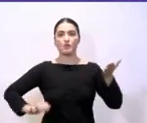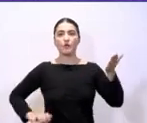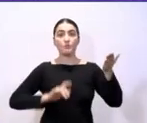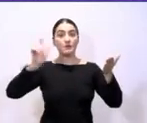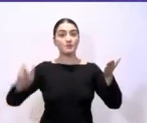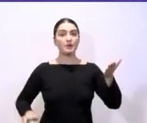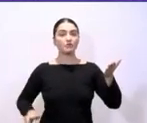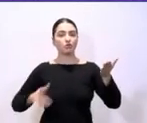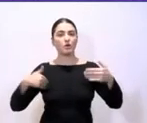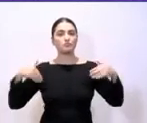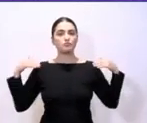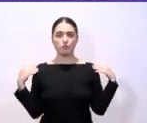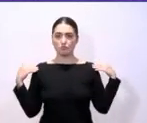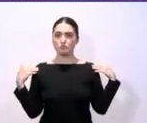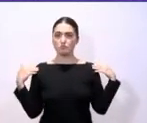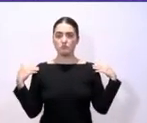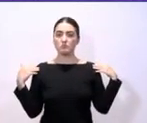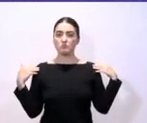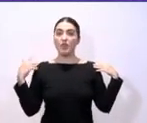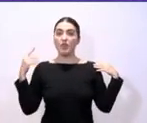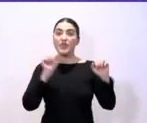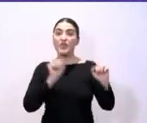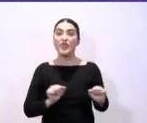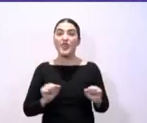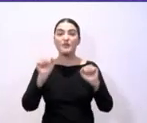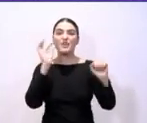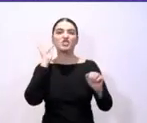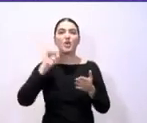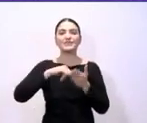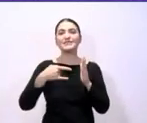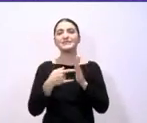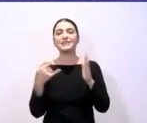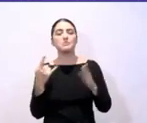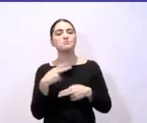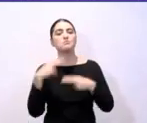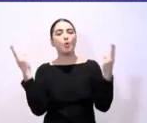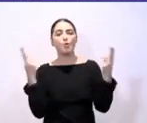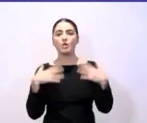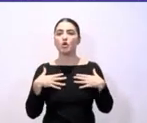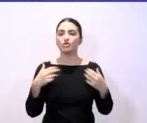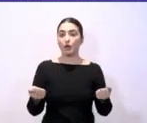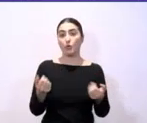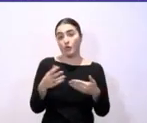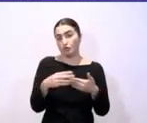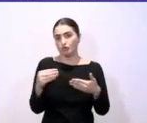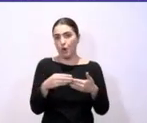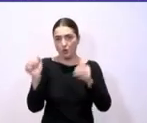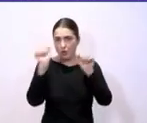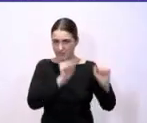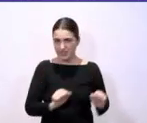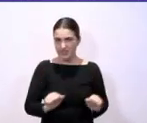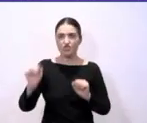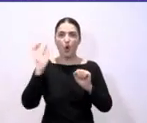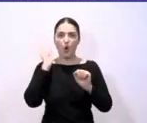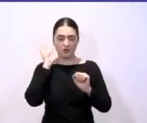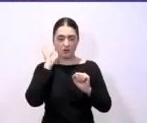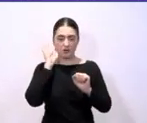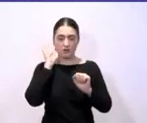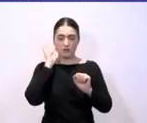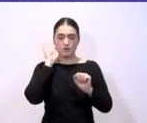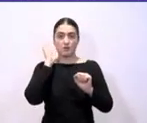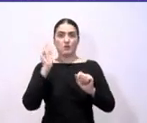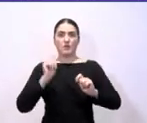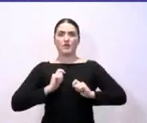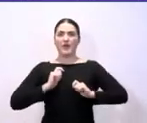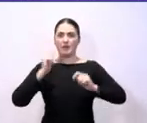que ejerce el cargo de la defensora del sistema público de salud, del usuario del sistema público de salud, y de verdad que nos daba unos datos